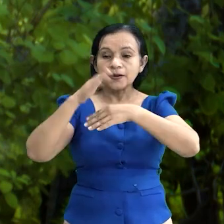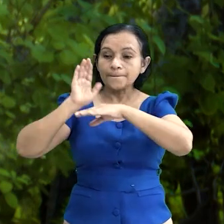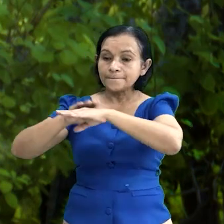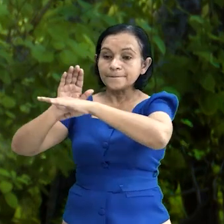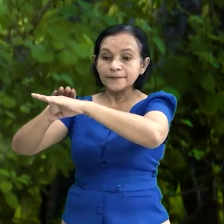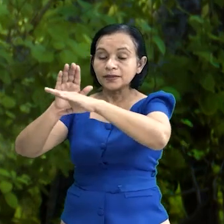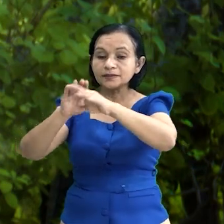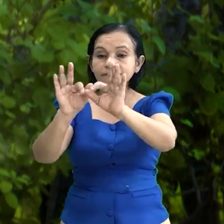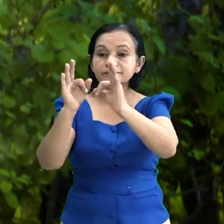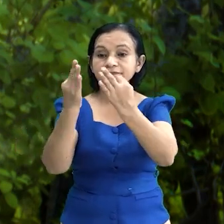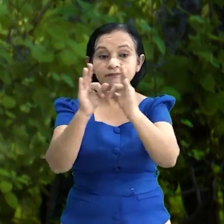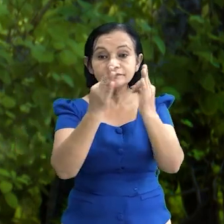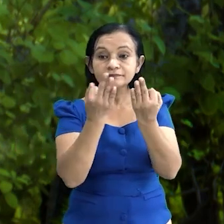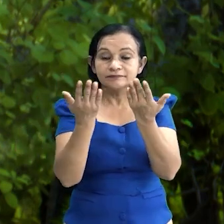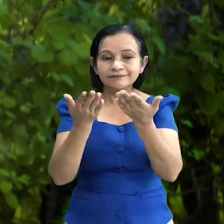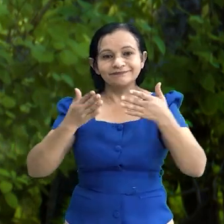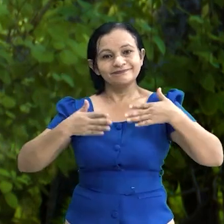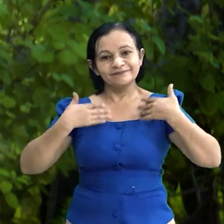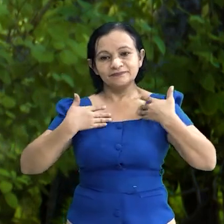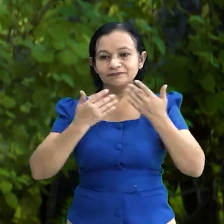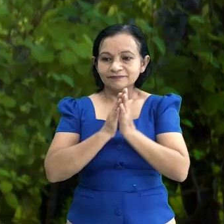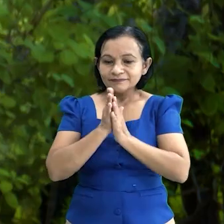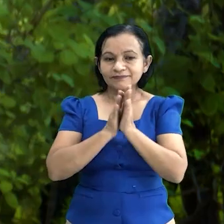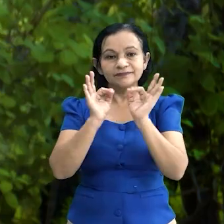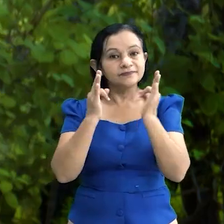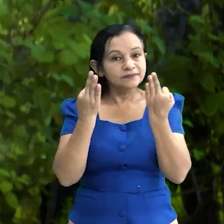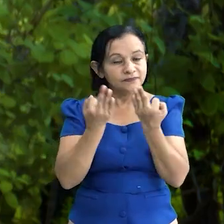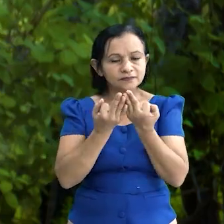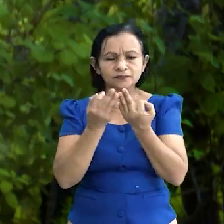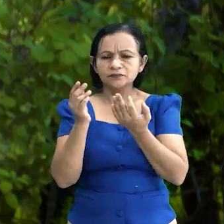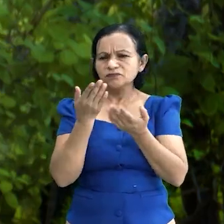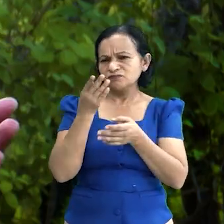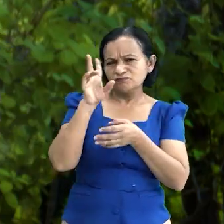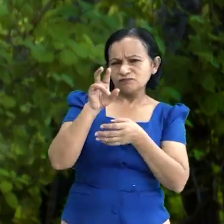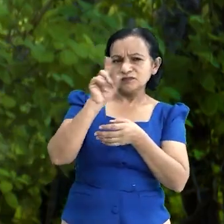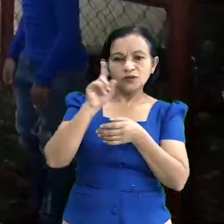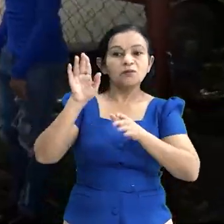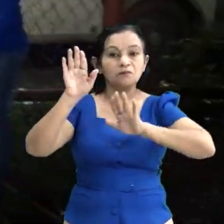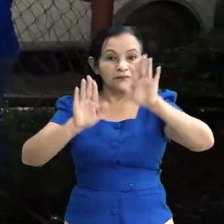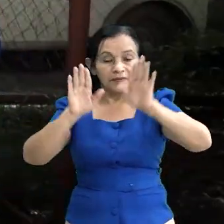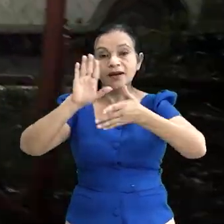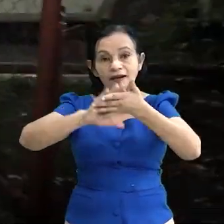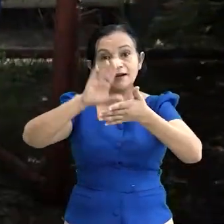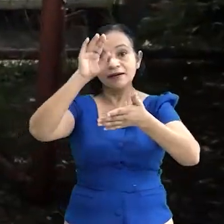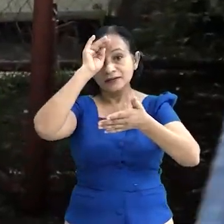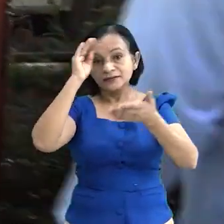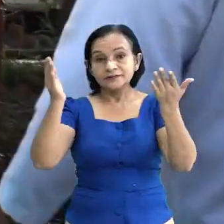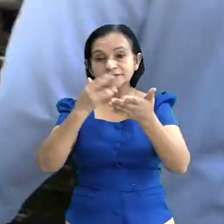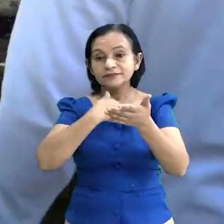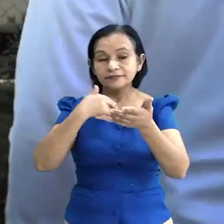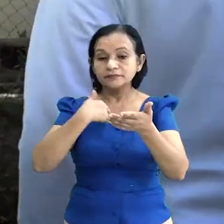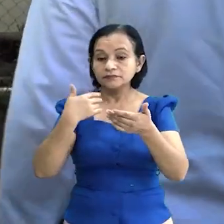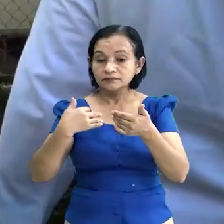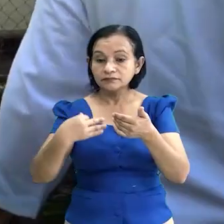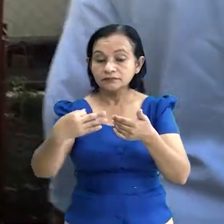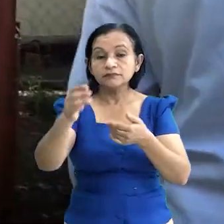y apuntando a la familia, que se iba muy animada la familia, nada negativo, todos quisieron participar, aprendimos cómo hacer en un evento pues,